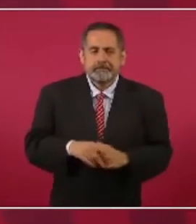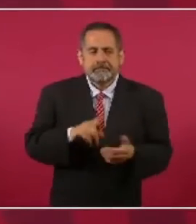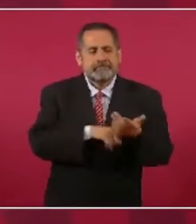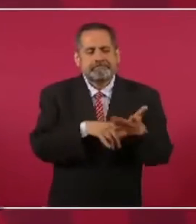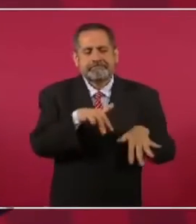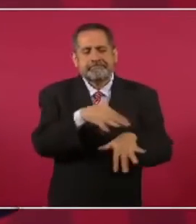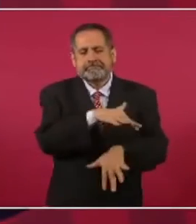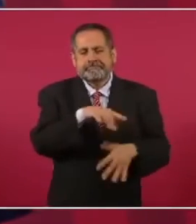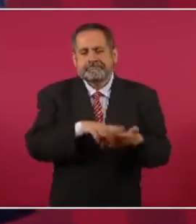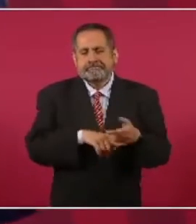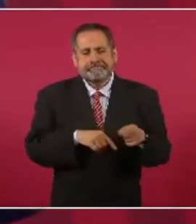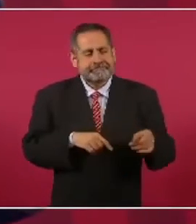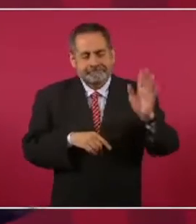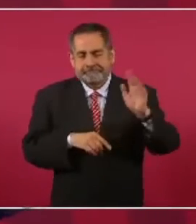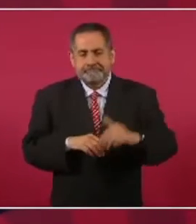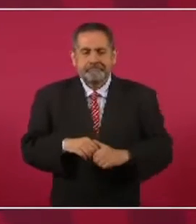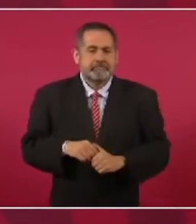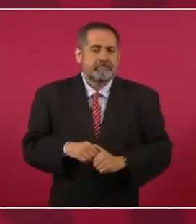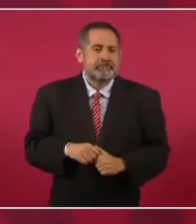blandengues,